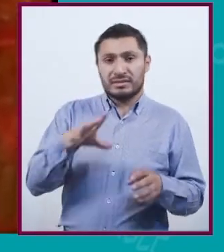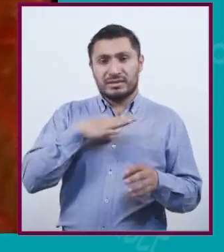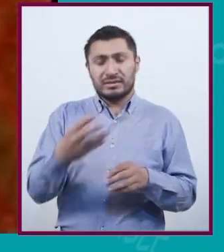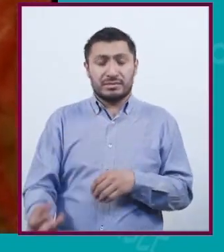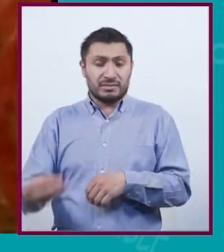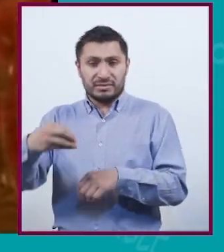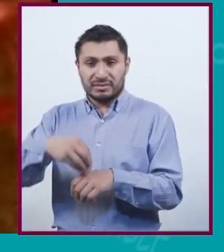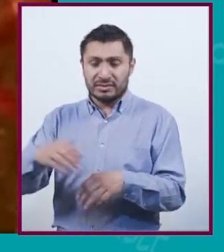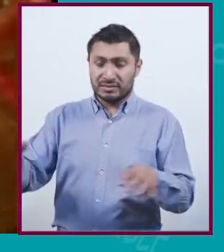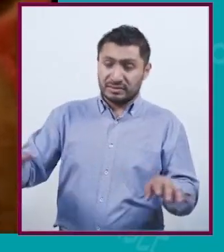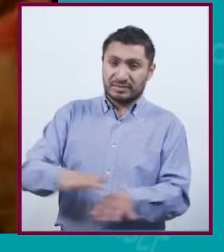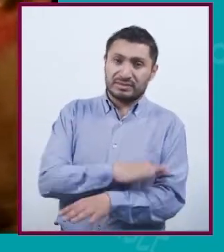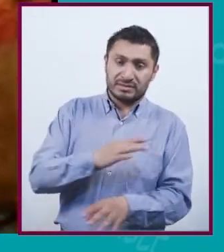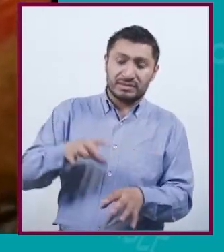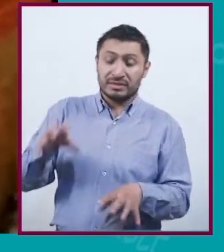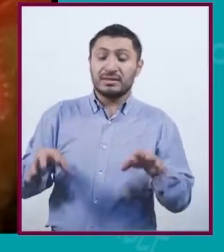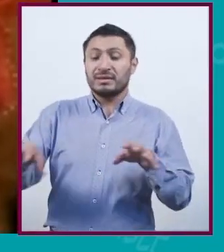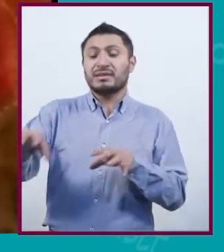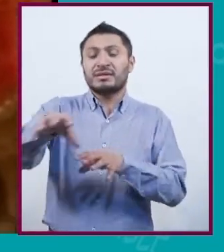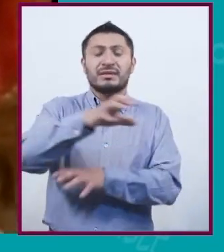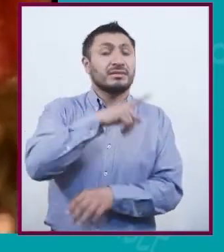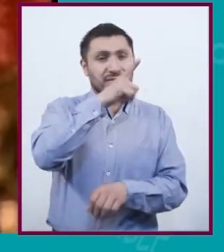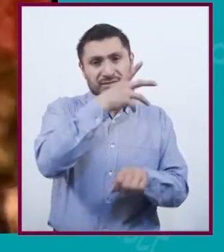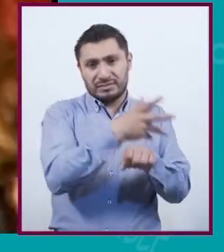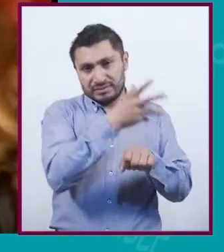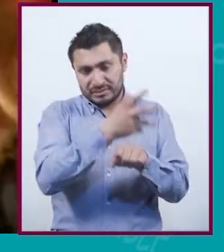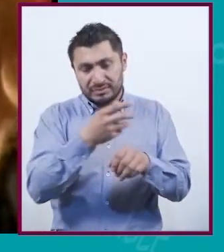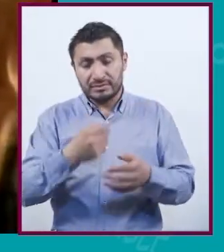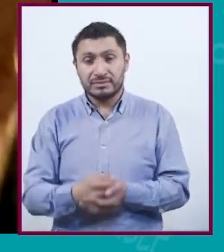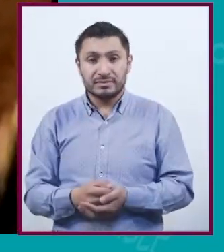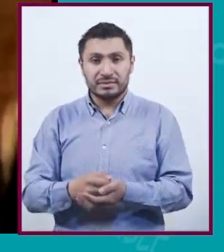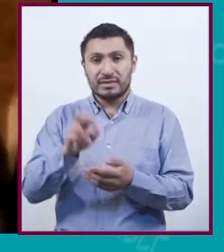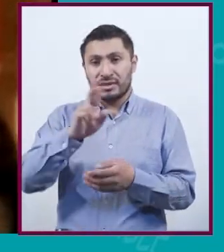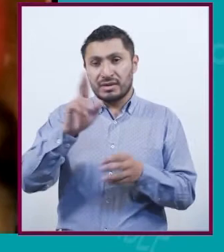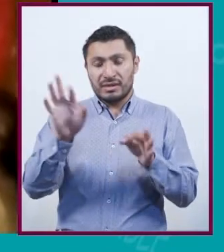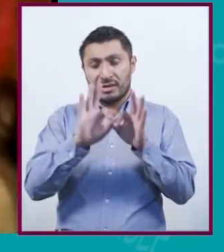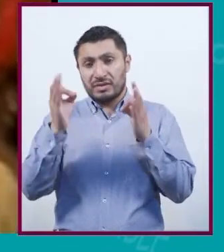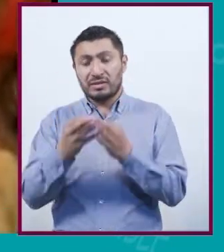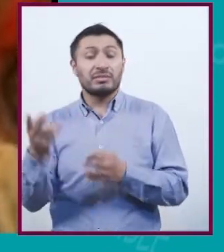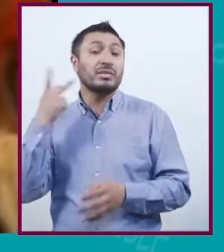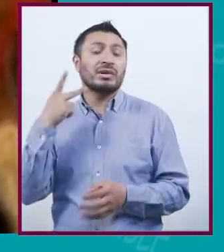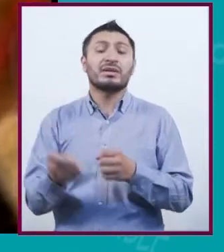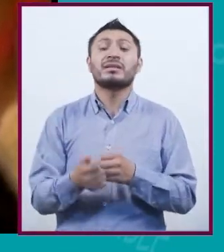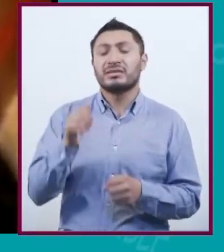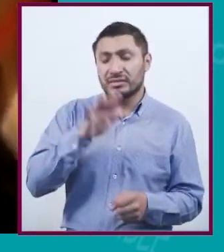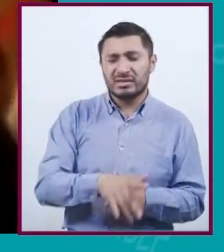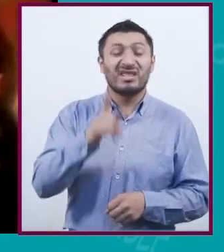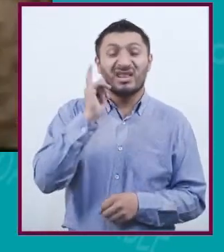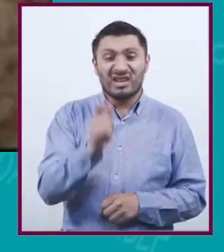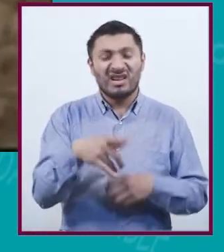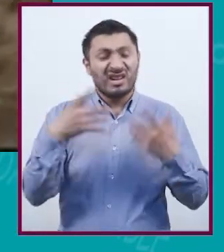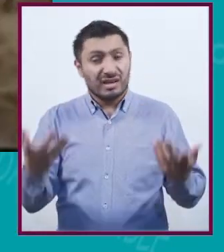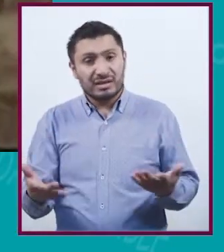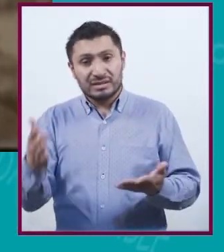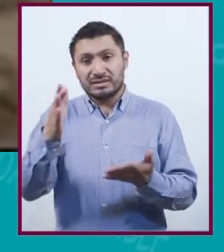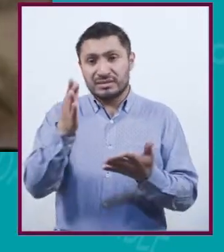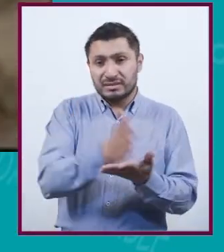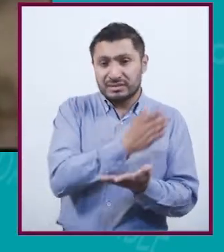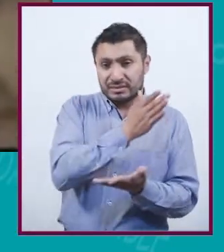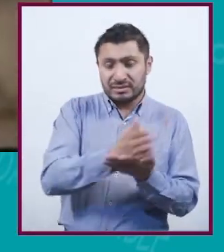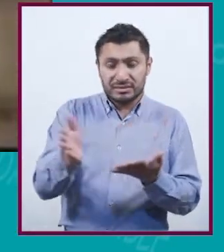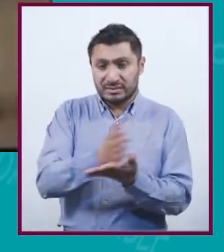eclesiástica, mismas que impusieron una serie de cambios en las colonias americanas. Las reformas